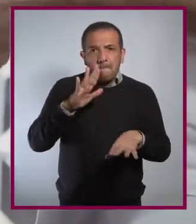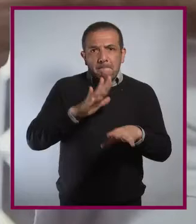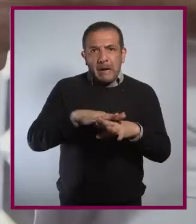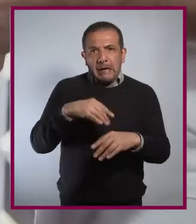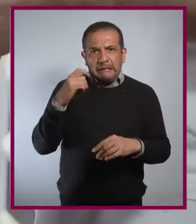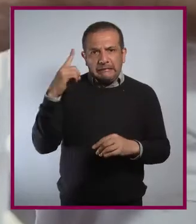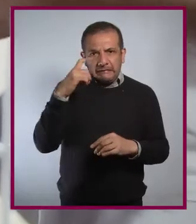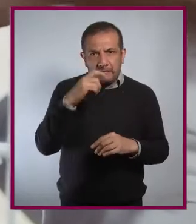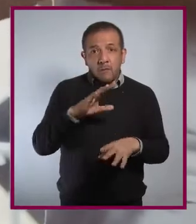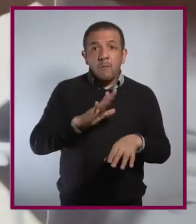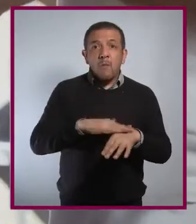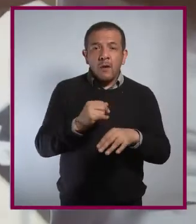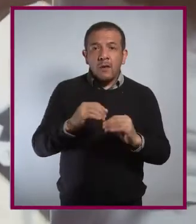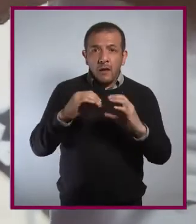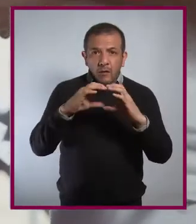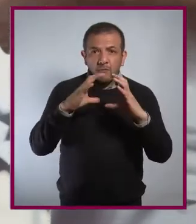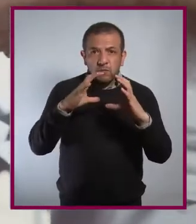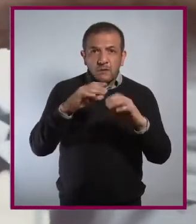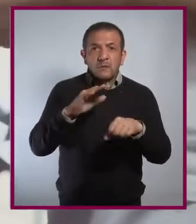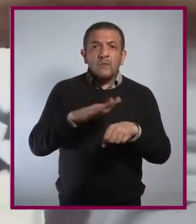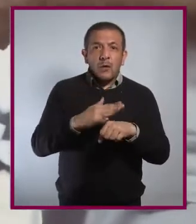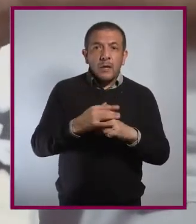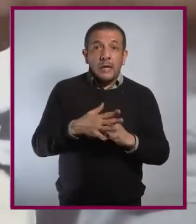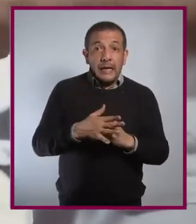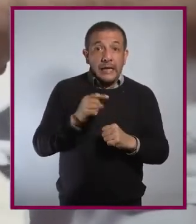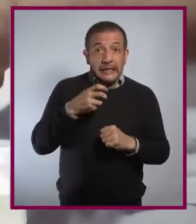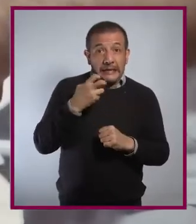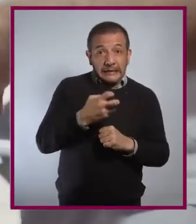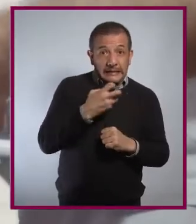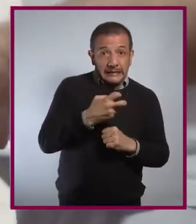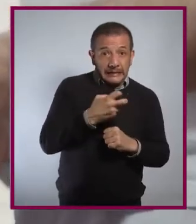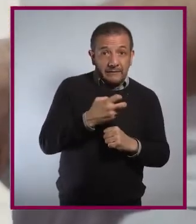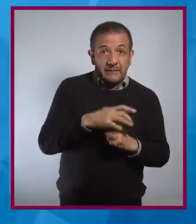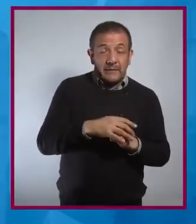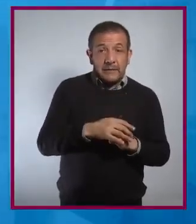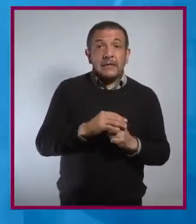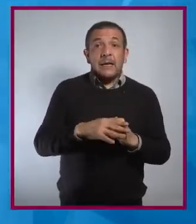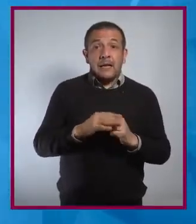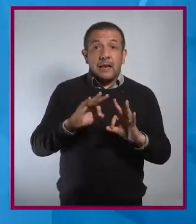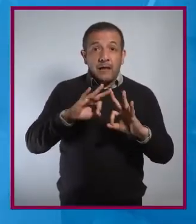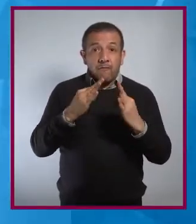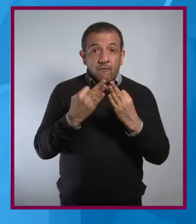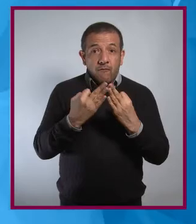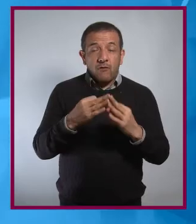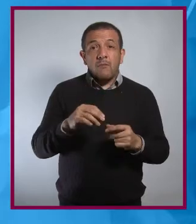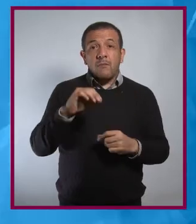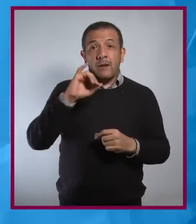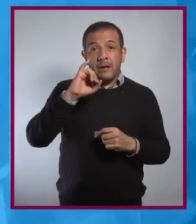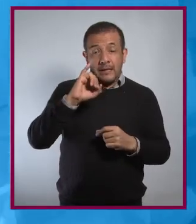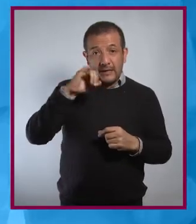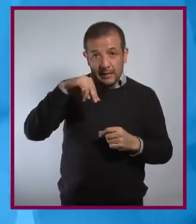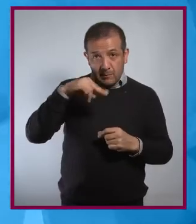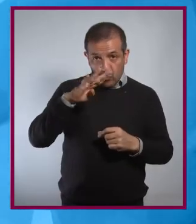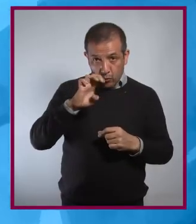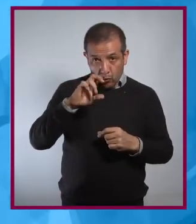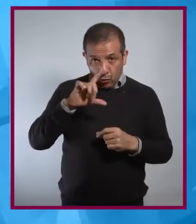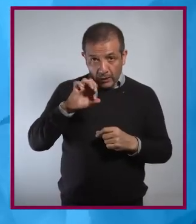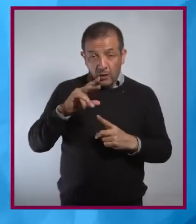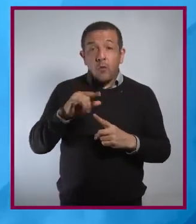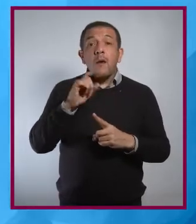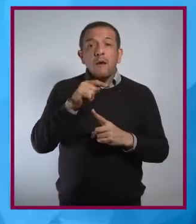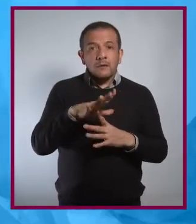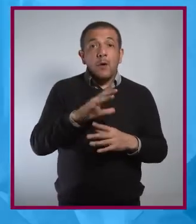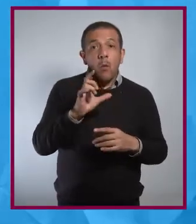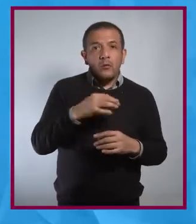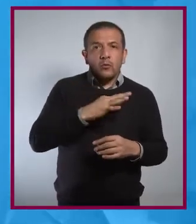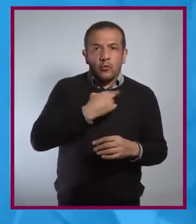complejo. La inflamación es un proceso causado por el sistema inmunológico. Cuando tenemos fiebre, estamos inflamados. Cuando